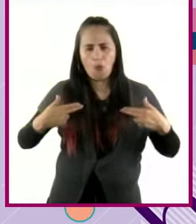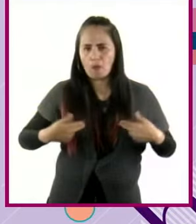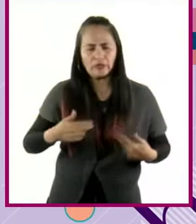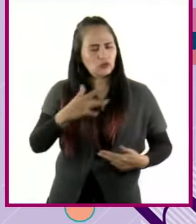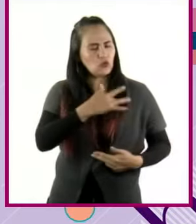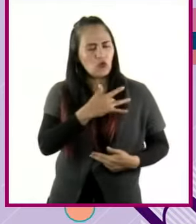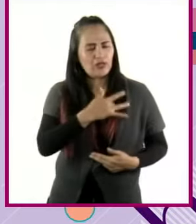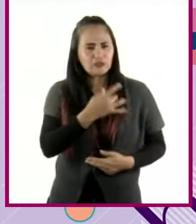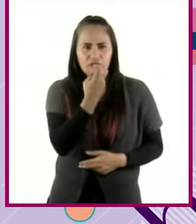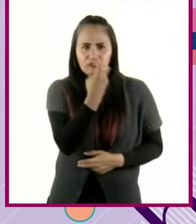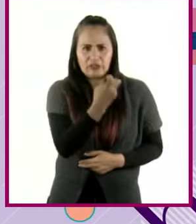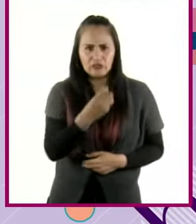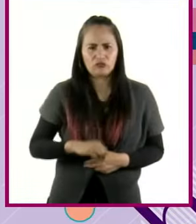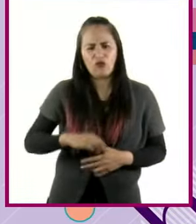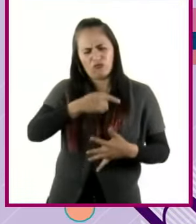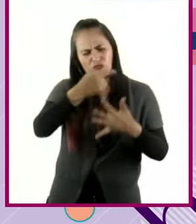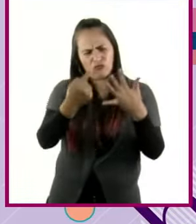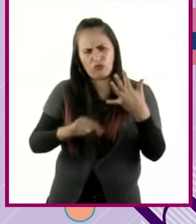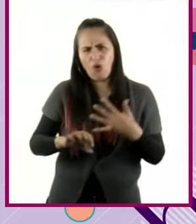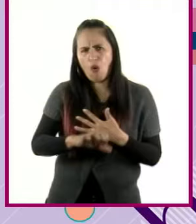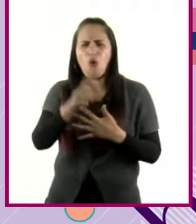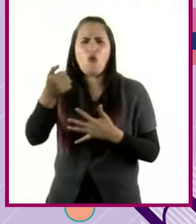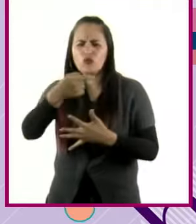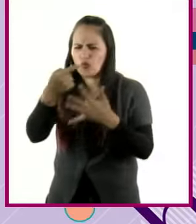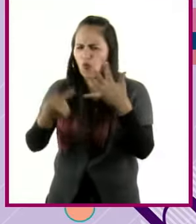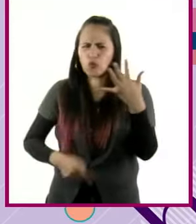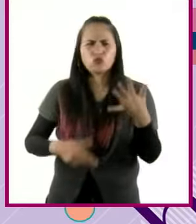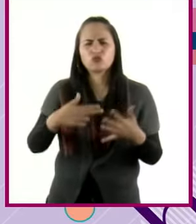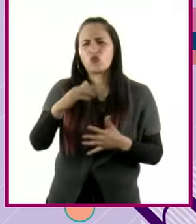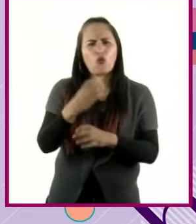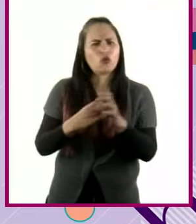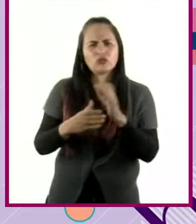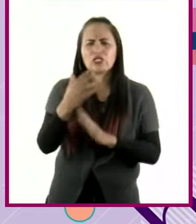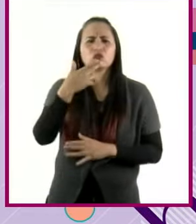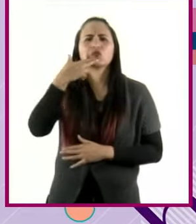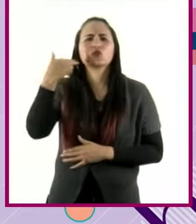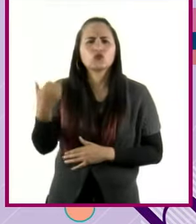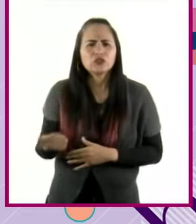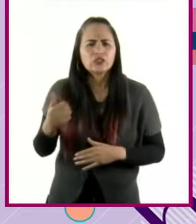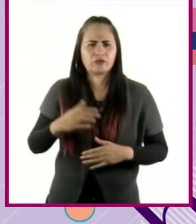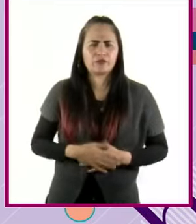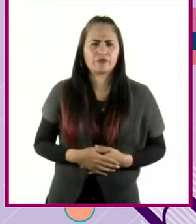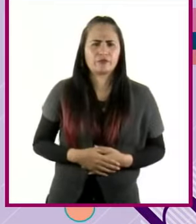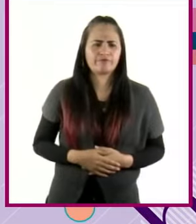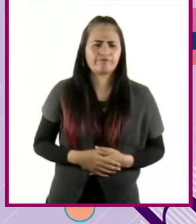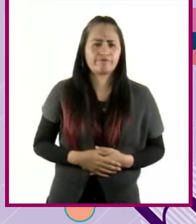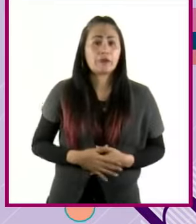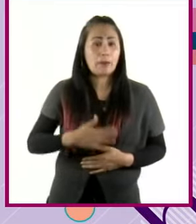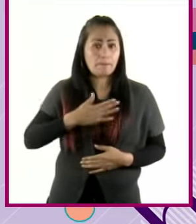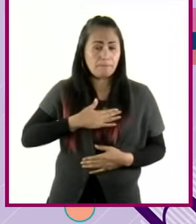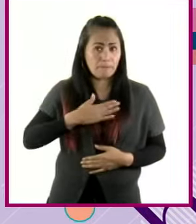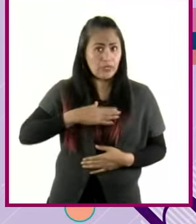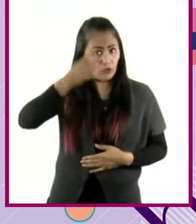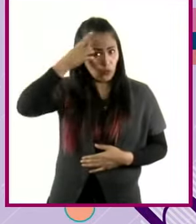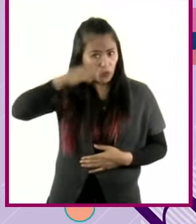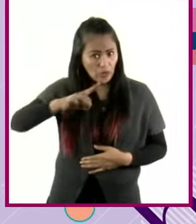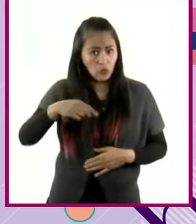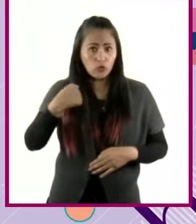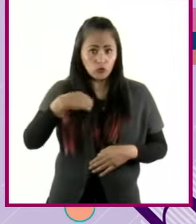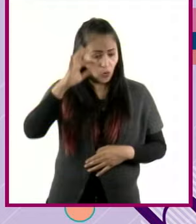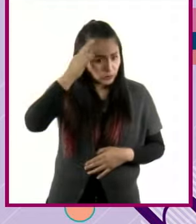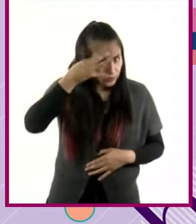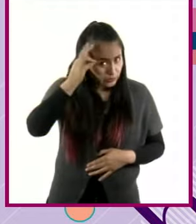todo lo demás son desperdicios. Sin embargo, fui las delicias de mi amo durante 14